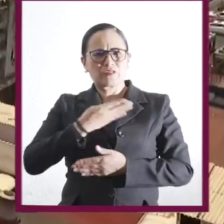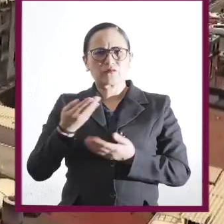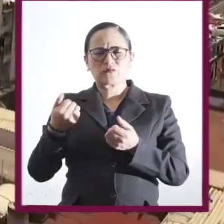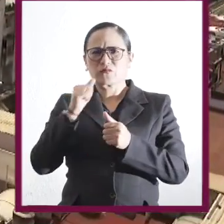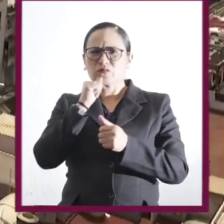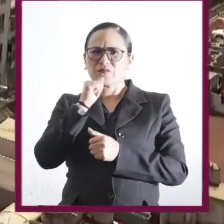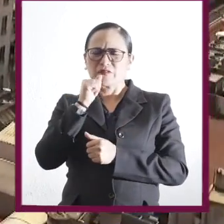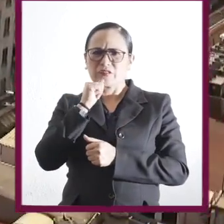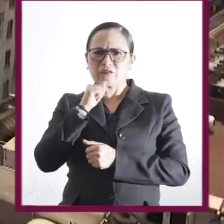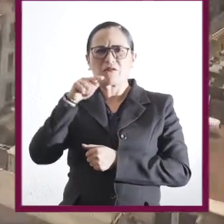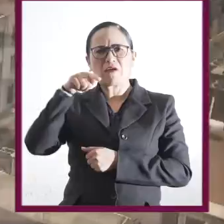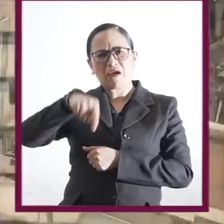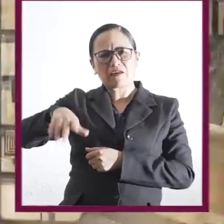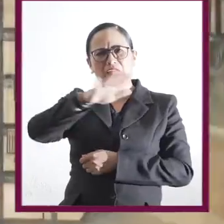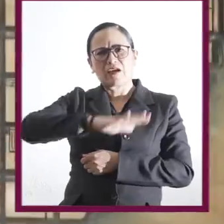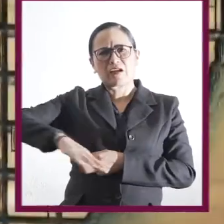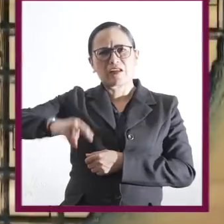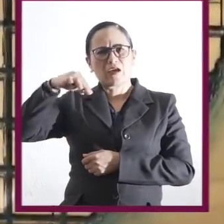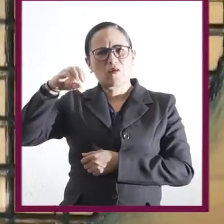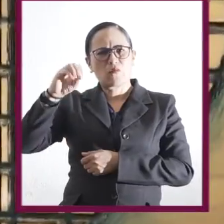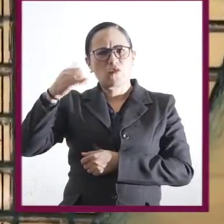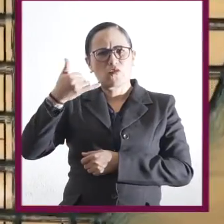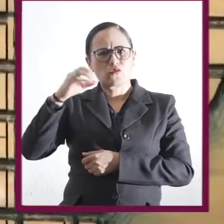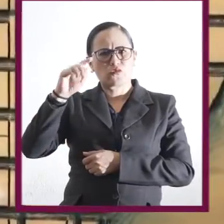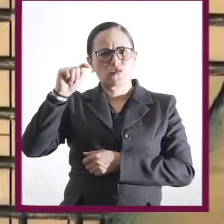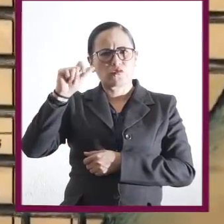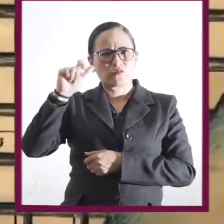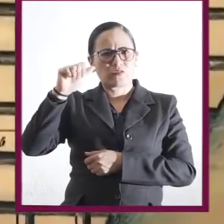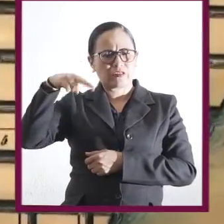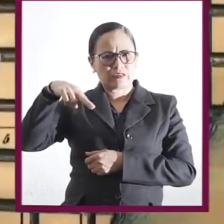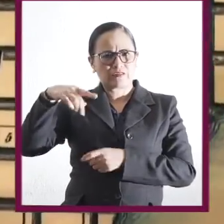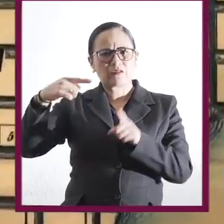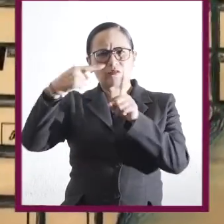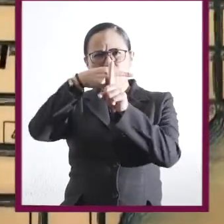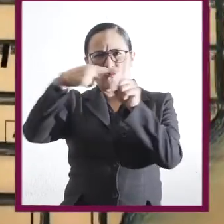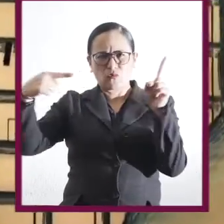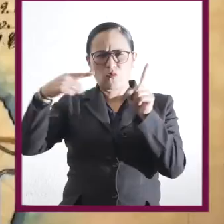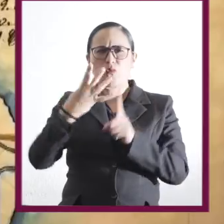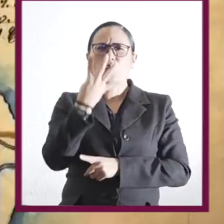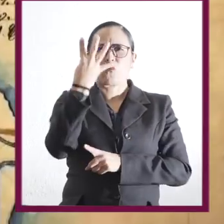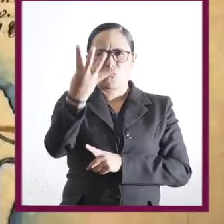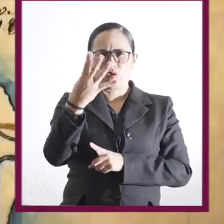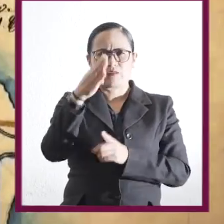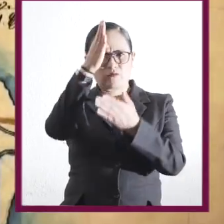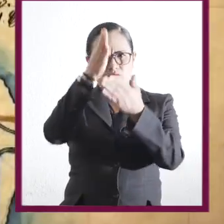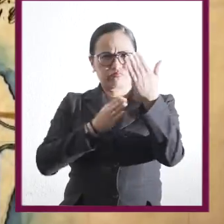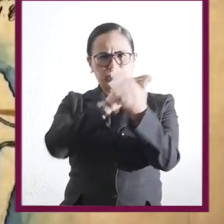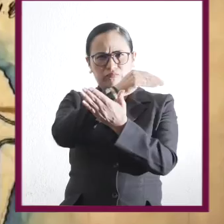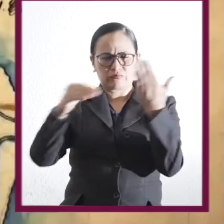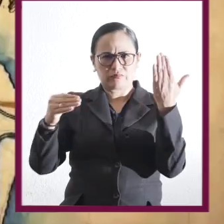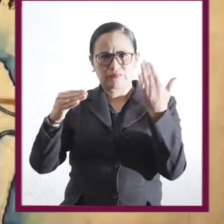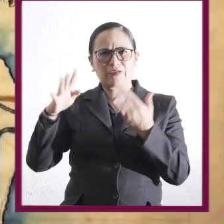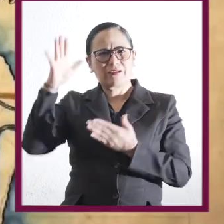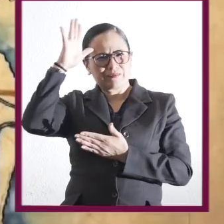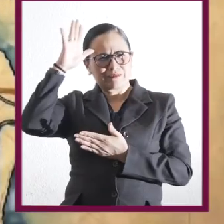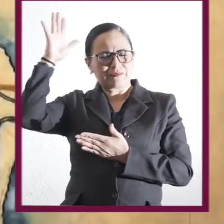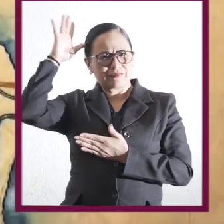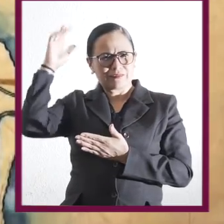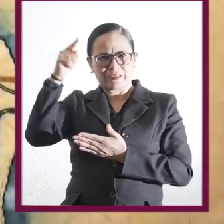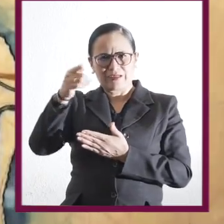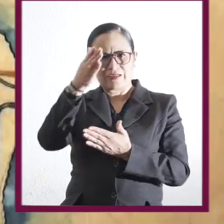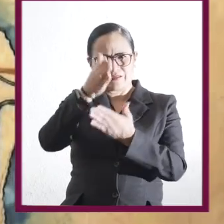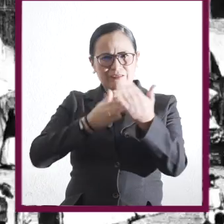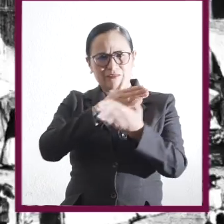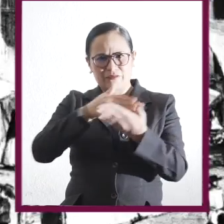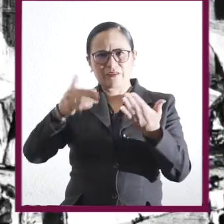Antes de la conquista, esta zona era conocida como Moyotlán, uno de los 4 cuadrantes en los que se dividía México-Tenochtitlan.